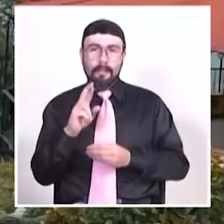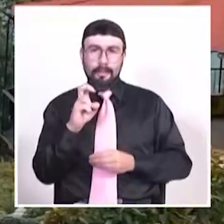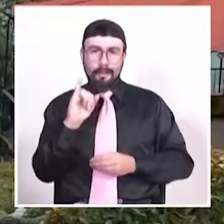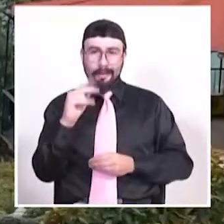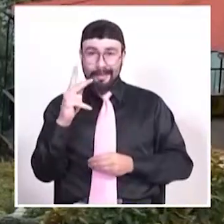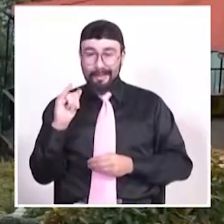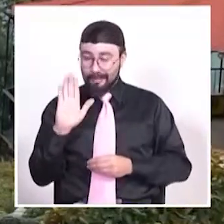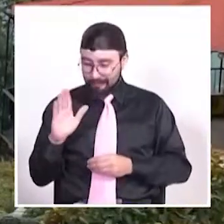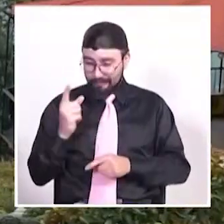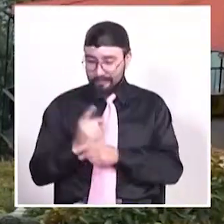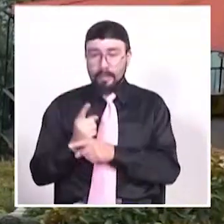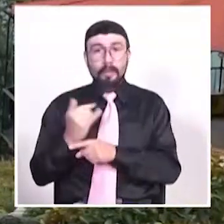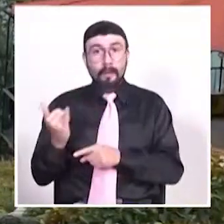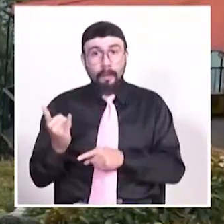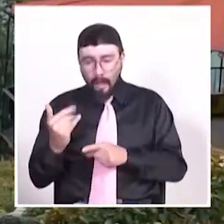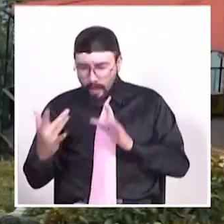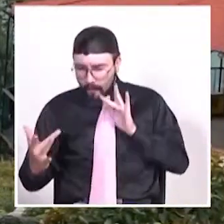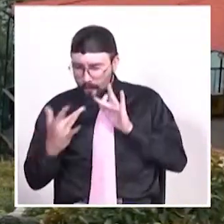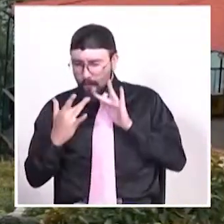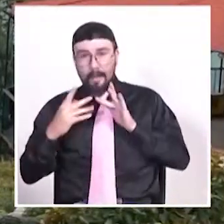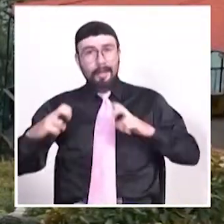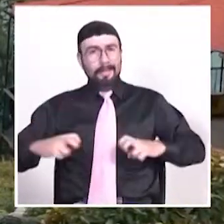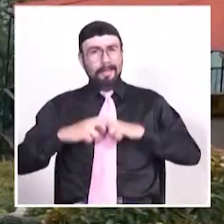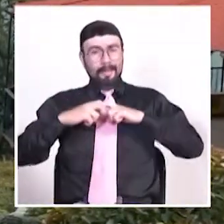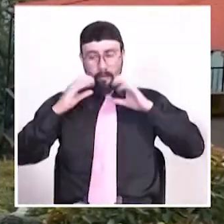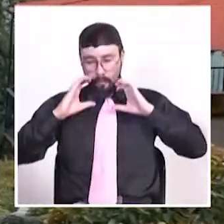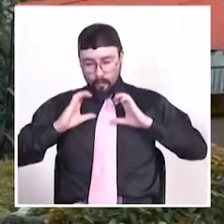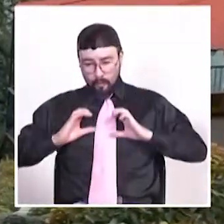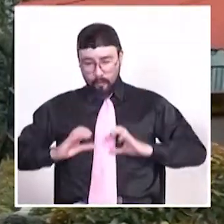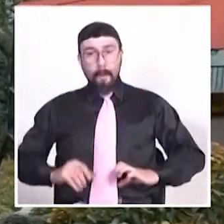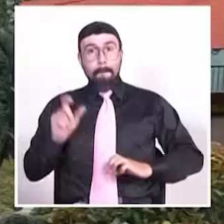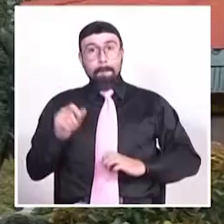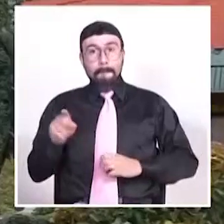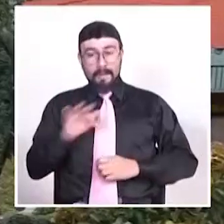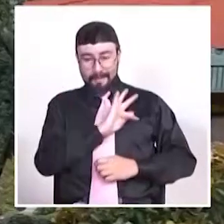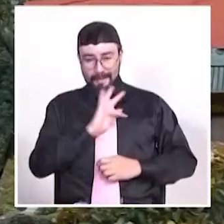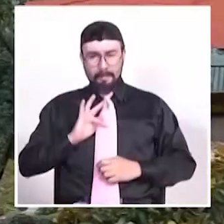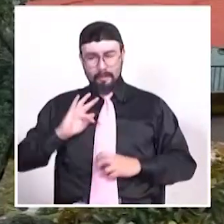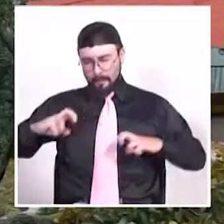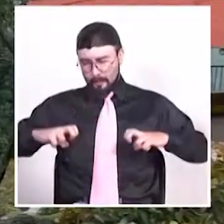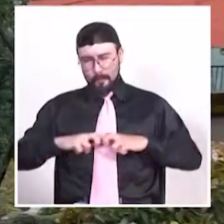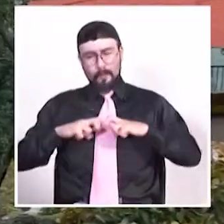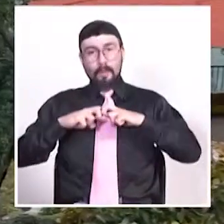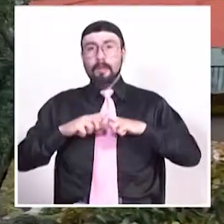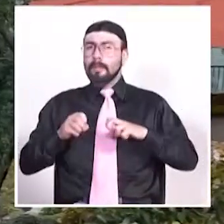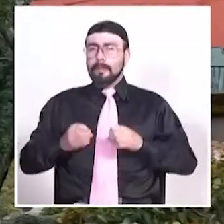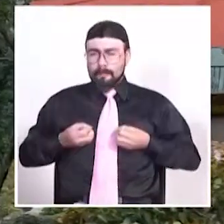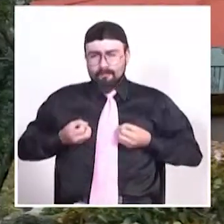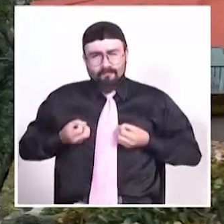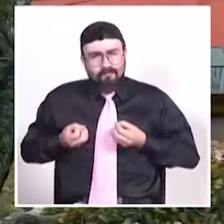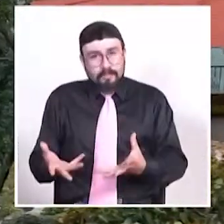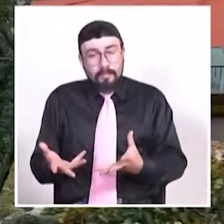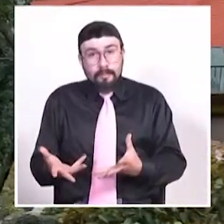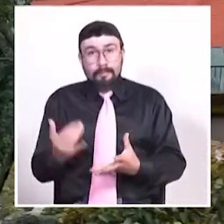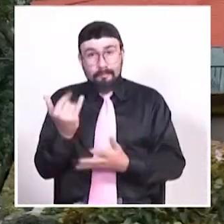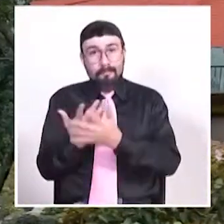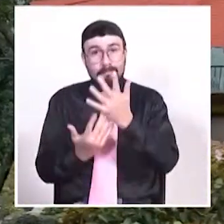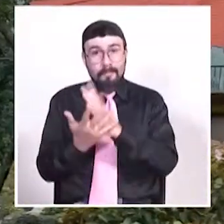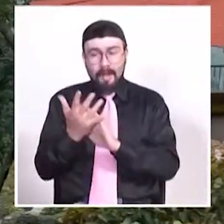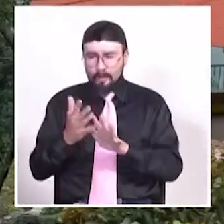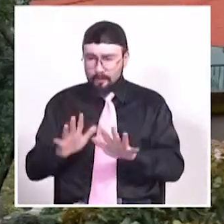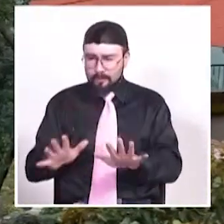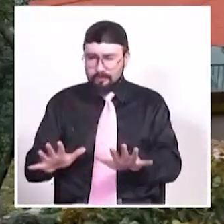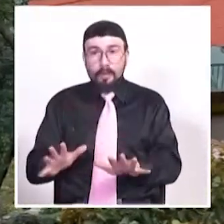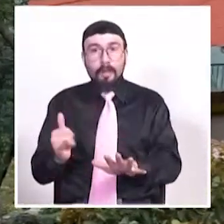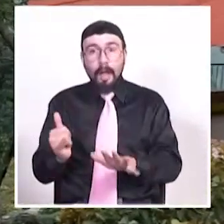origen japonés que canaliza energía a través del cuerpo del terapeuta y la impone o descarga con las manos en